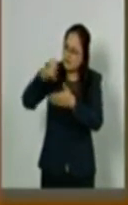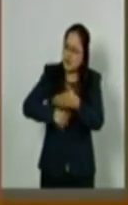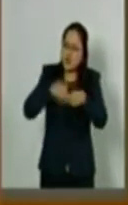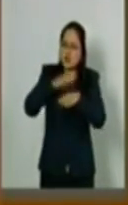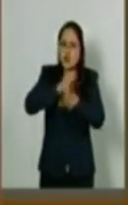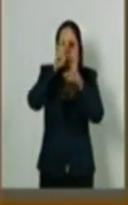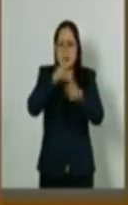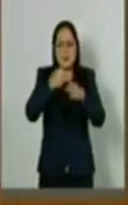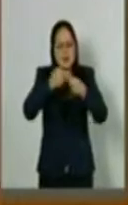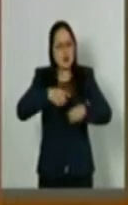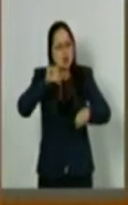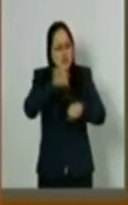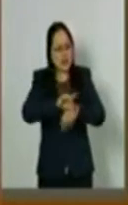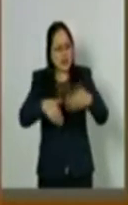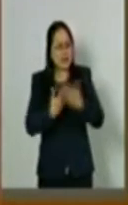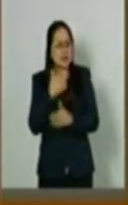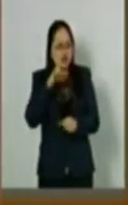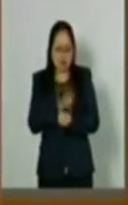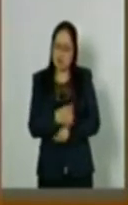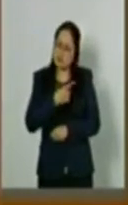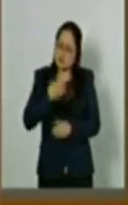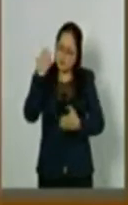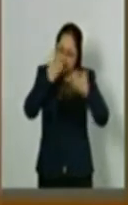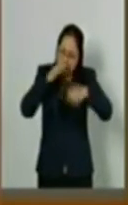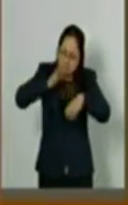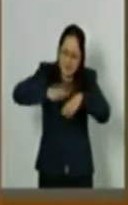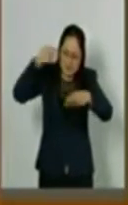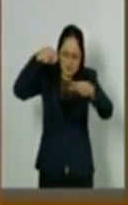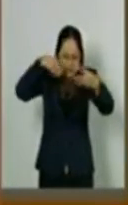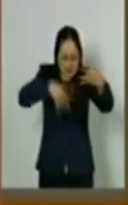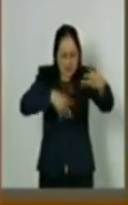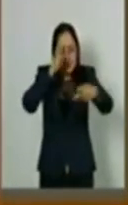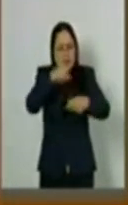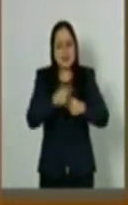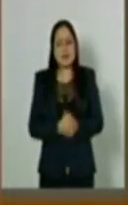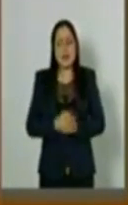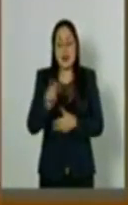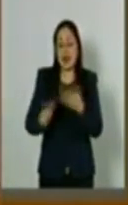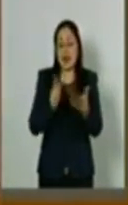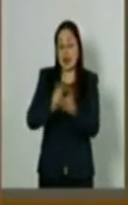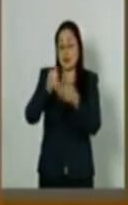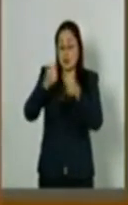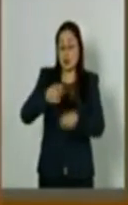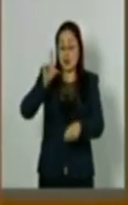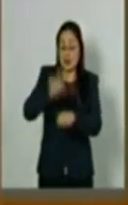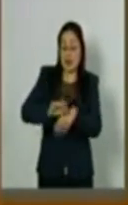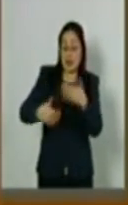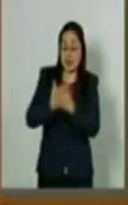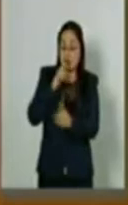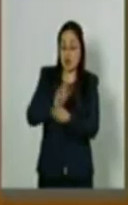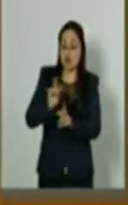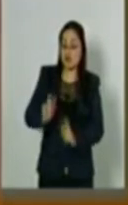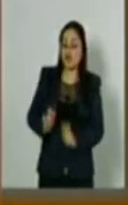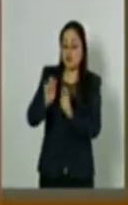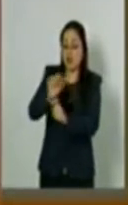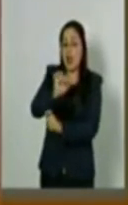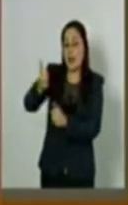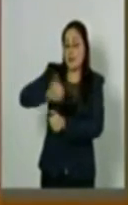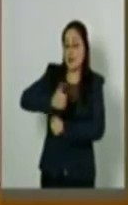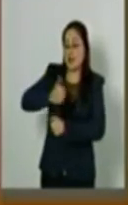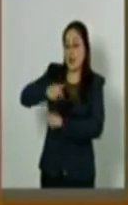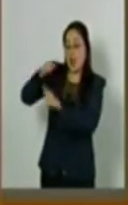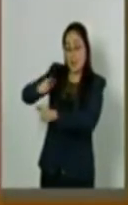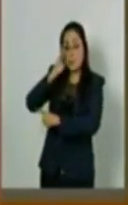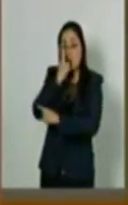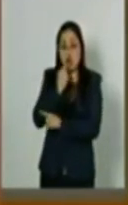de seguridad nacional. La Ley de Seguridad Interior no da a las Fuerzas Armadas facultades de